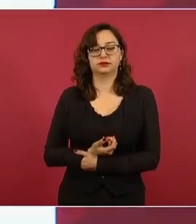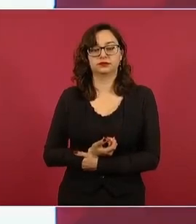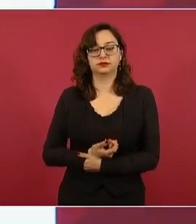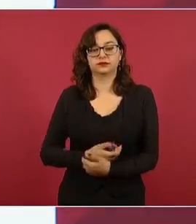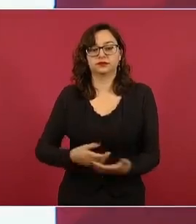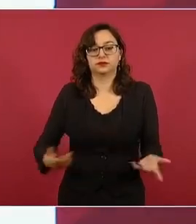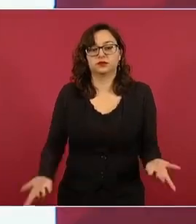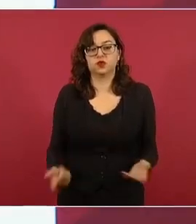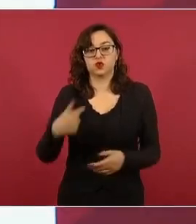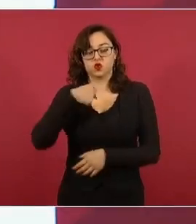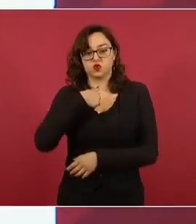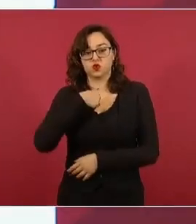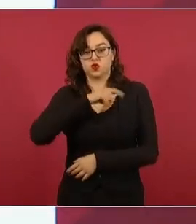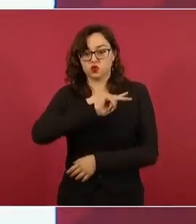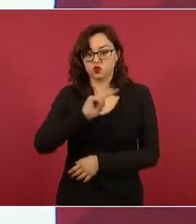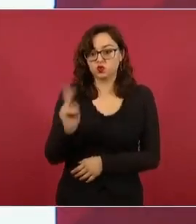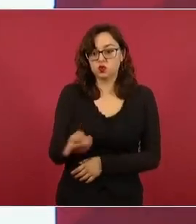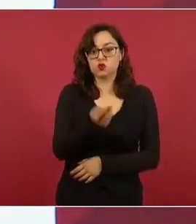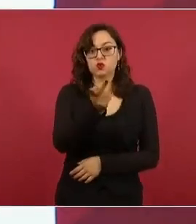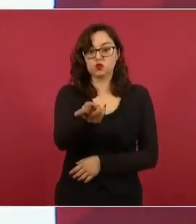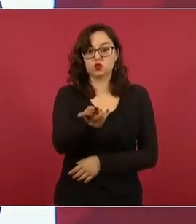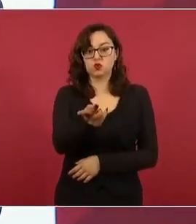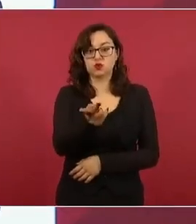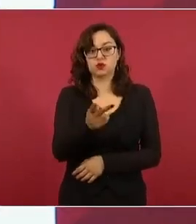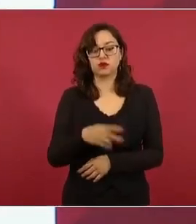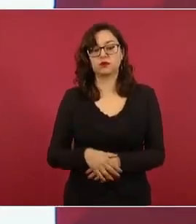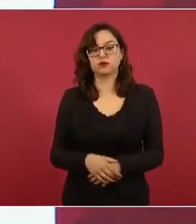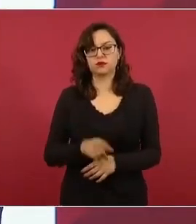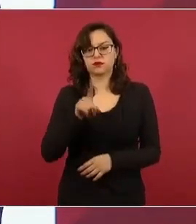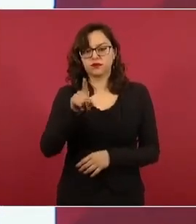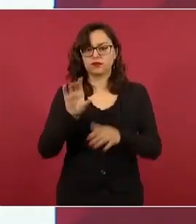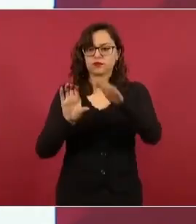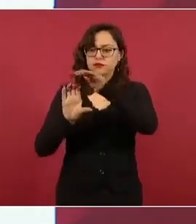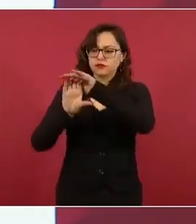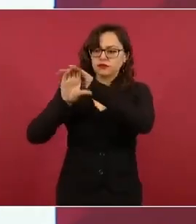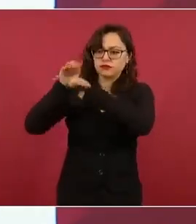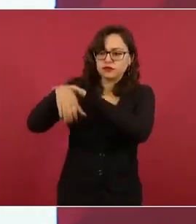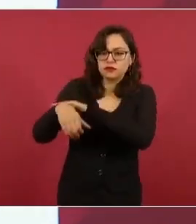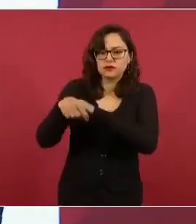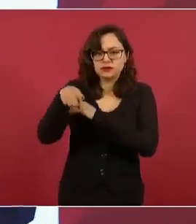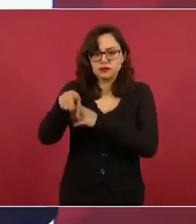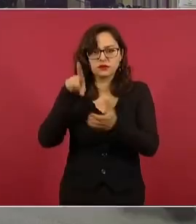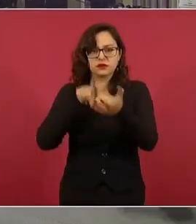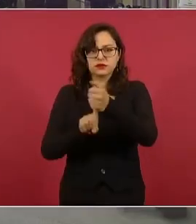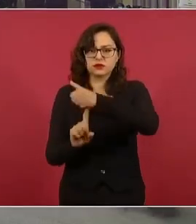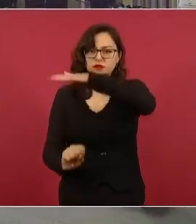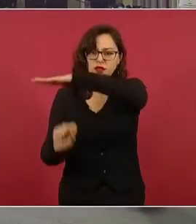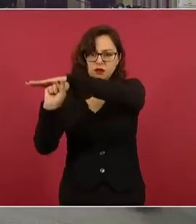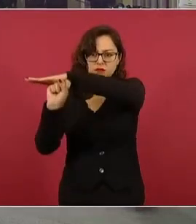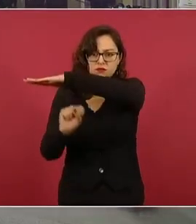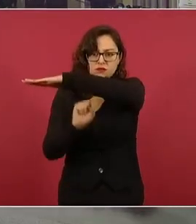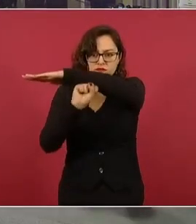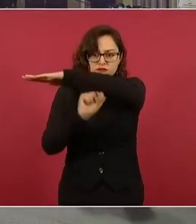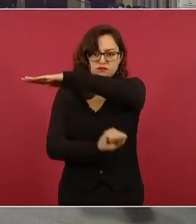si ese cenote apuntalado con concreto, a ver,